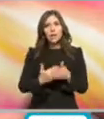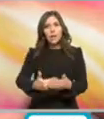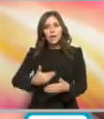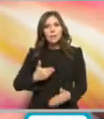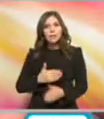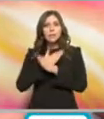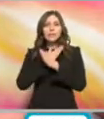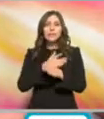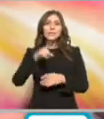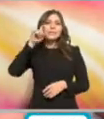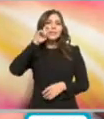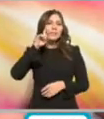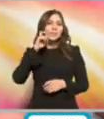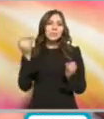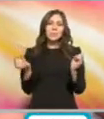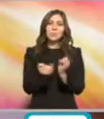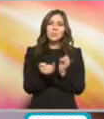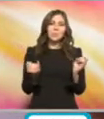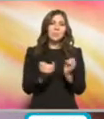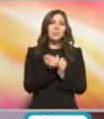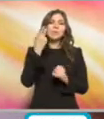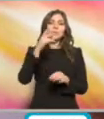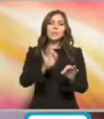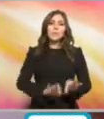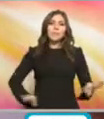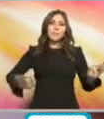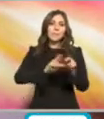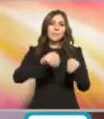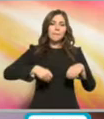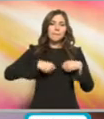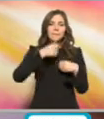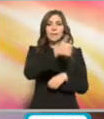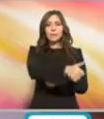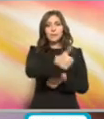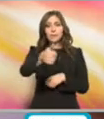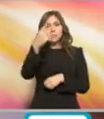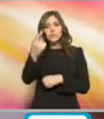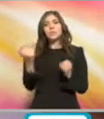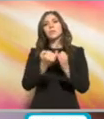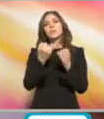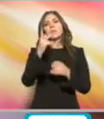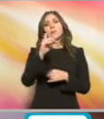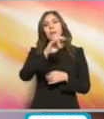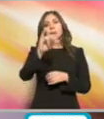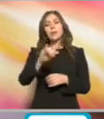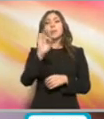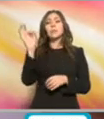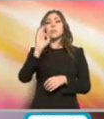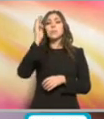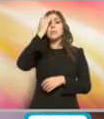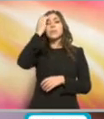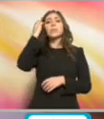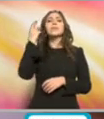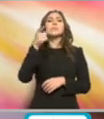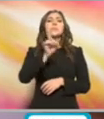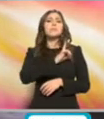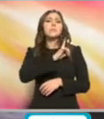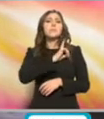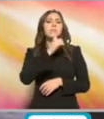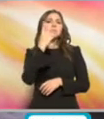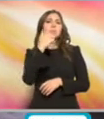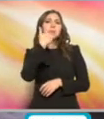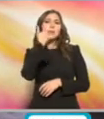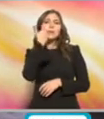La sexualidad es una parte fundamental de nuestra vida individual y de nuestra vida de pareja. Entonces, si simplemente quieres a lo mejor explorar más